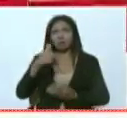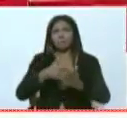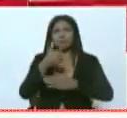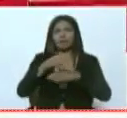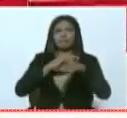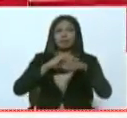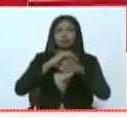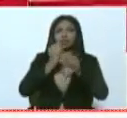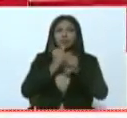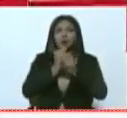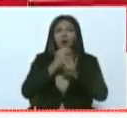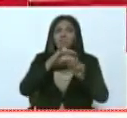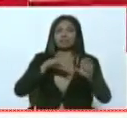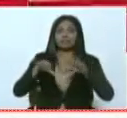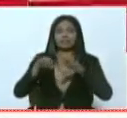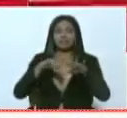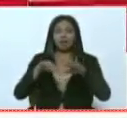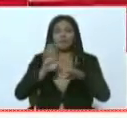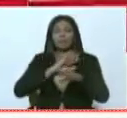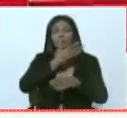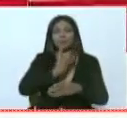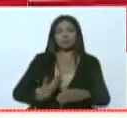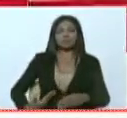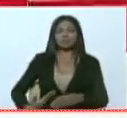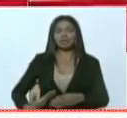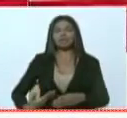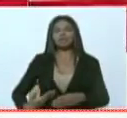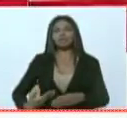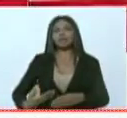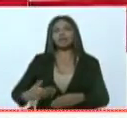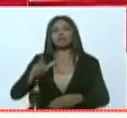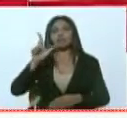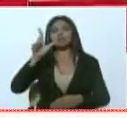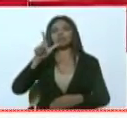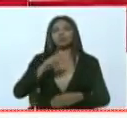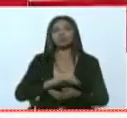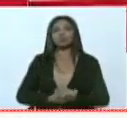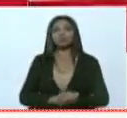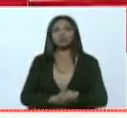del Trabajo, él es el secretario de la presidencia del Partido Socialista Unido de Venezuela